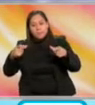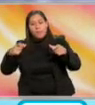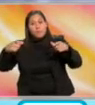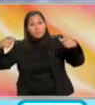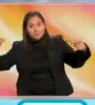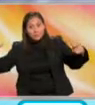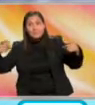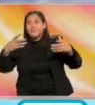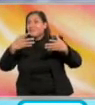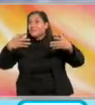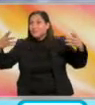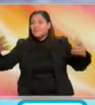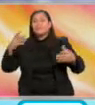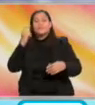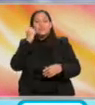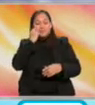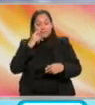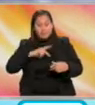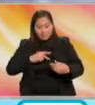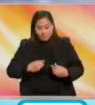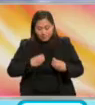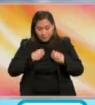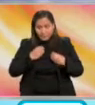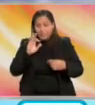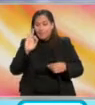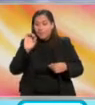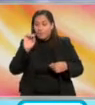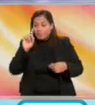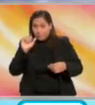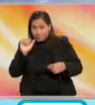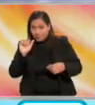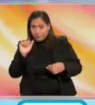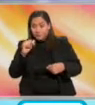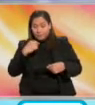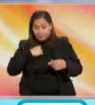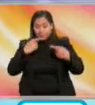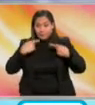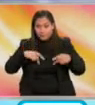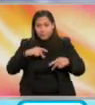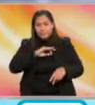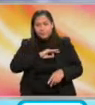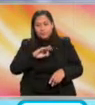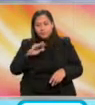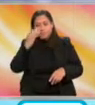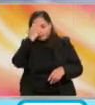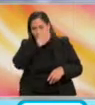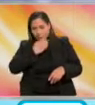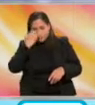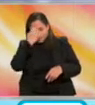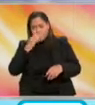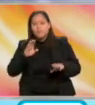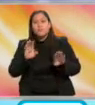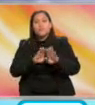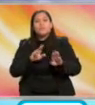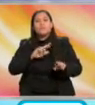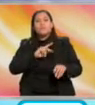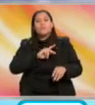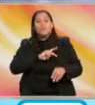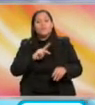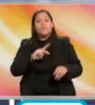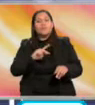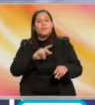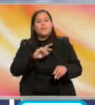Hasta en nuestra vida propia, si hacemos un FODA, nosotros como personas podemos ver cómo nos podemos vender, ¿no? Ajá.